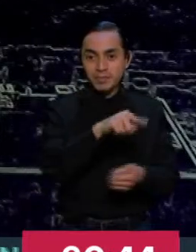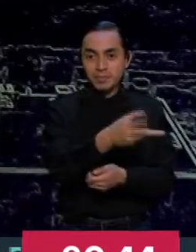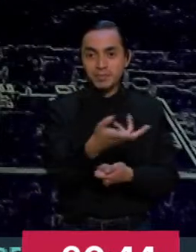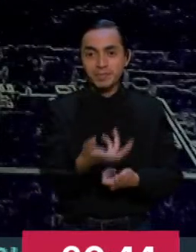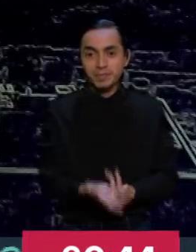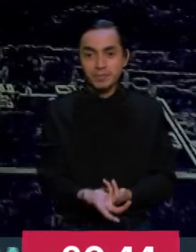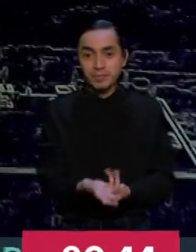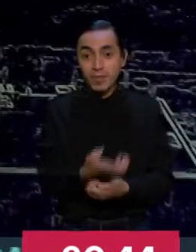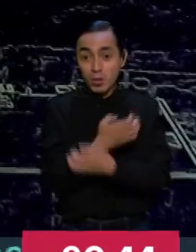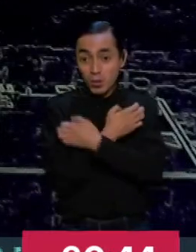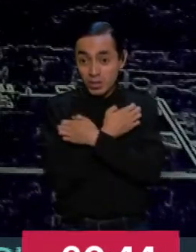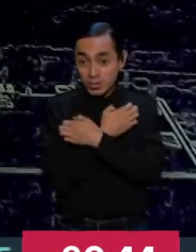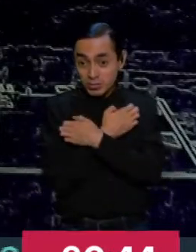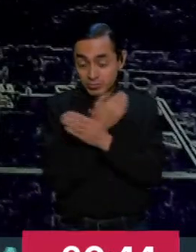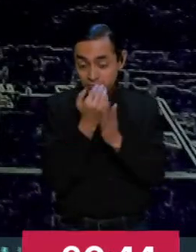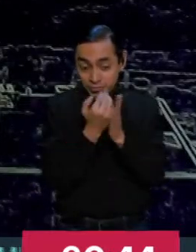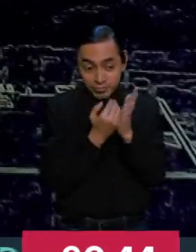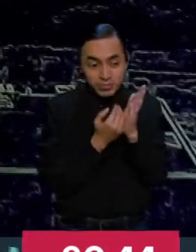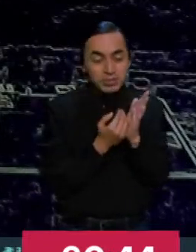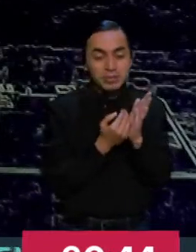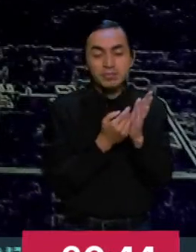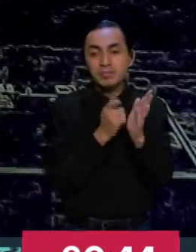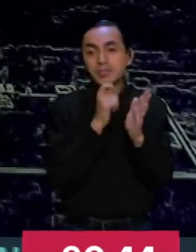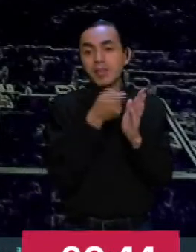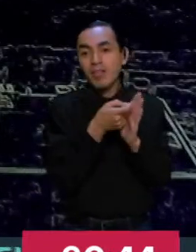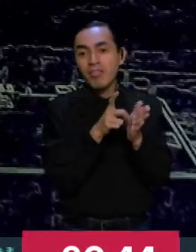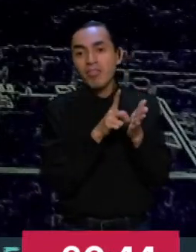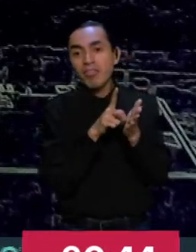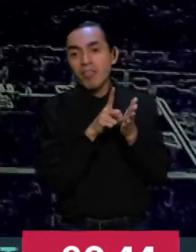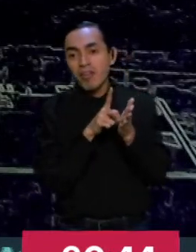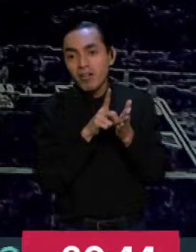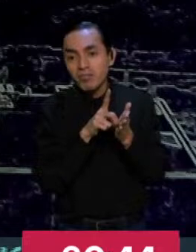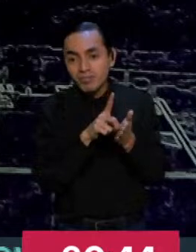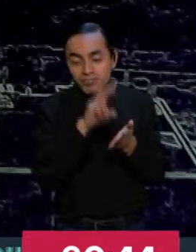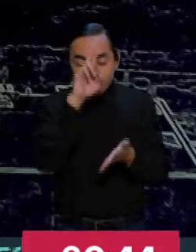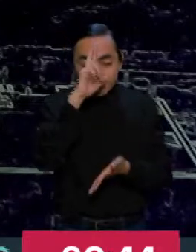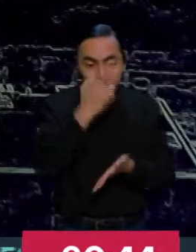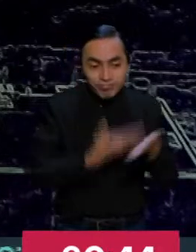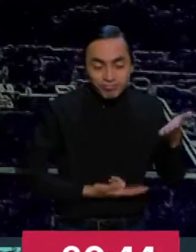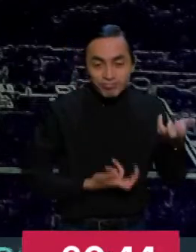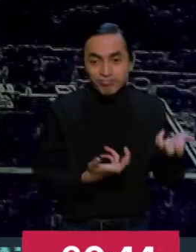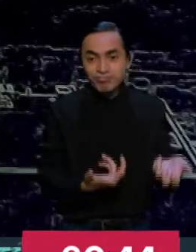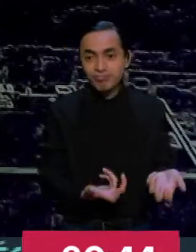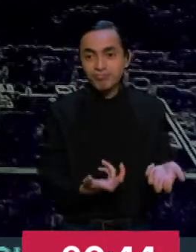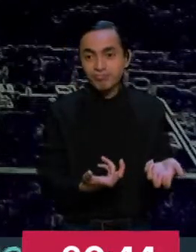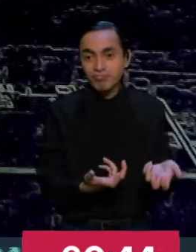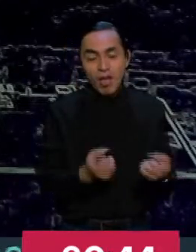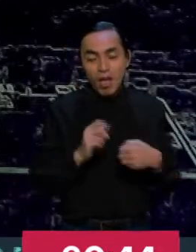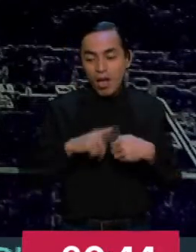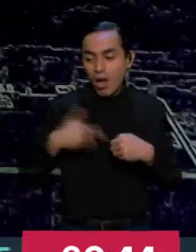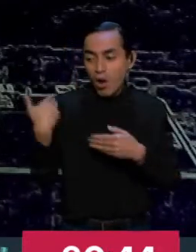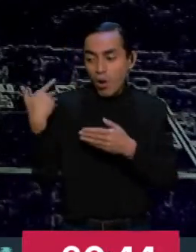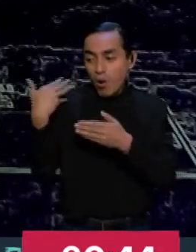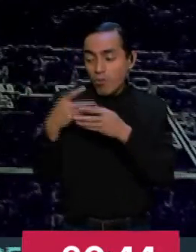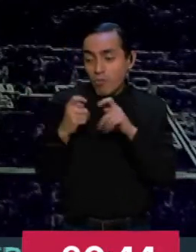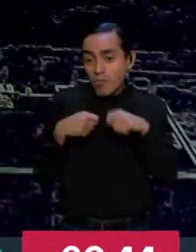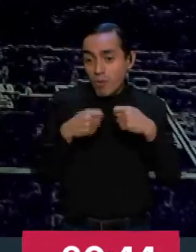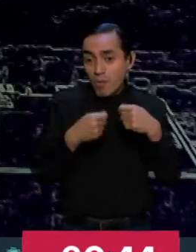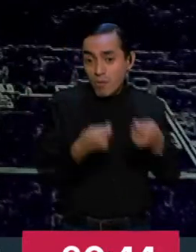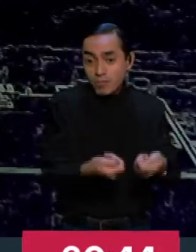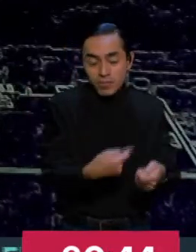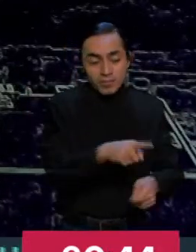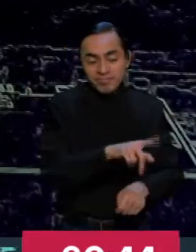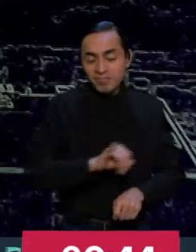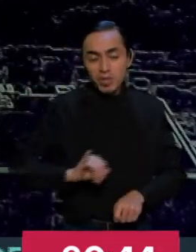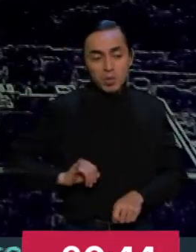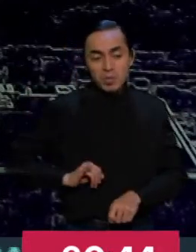menos educación, pues obviamente se van a seguir violando derechos, se va a seguir a la usanza tradicional, donde, bueno, pues no me interesa lo